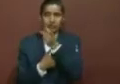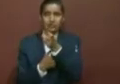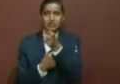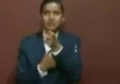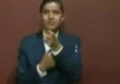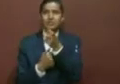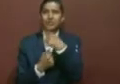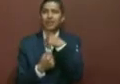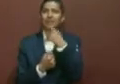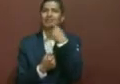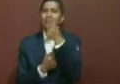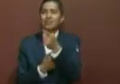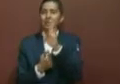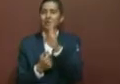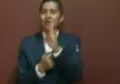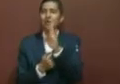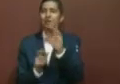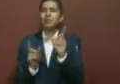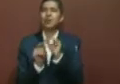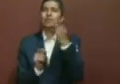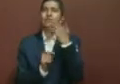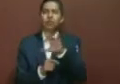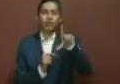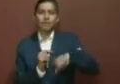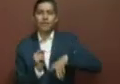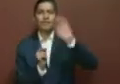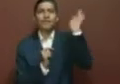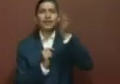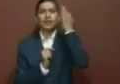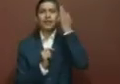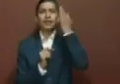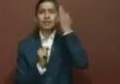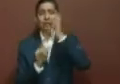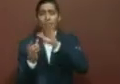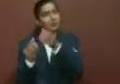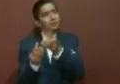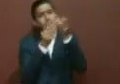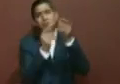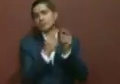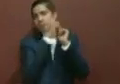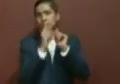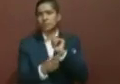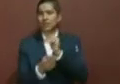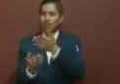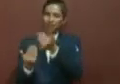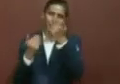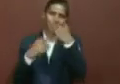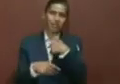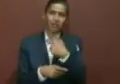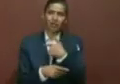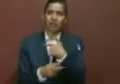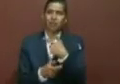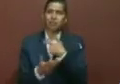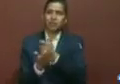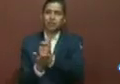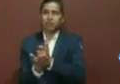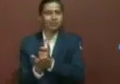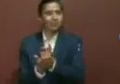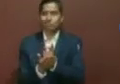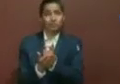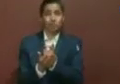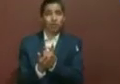Les compartí alguna vez, no es solamente que digamos, a ver, gobierno federal, ya llévate la nómina, a ver, tráeme la nómina, ya me la llevo yo. No es así, es un